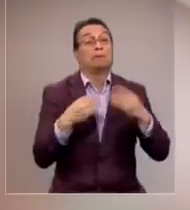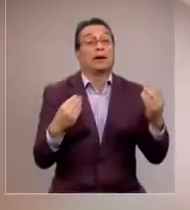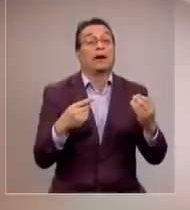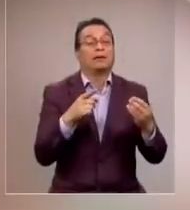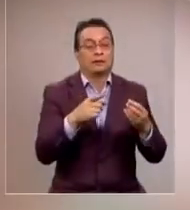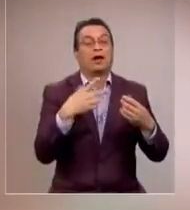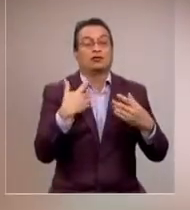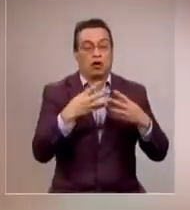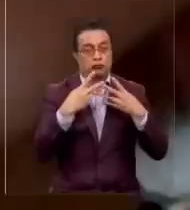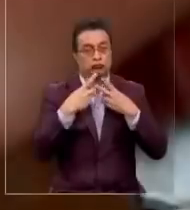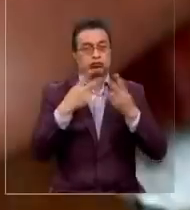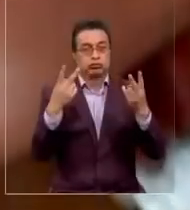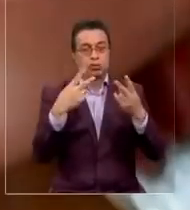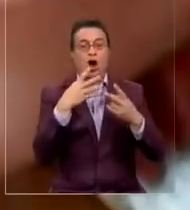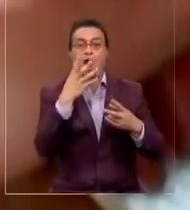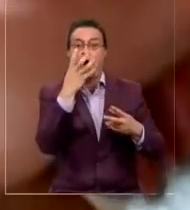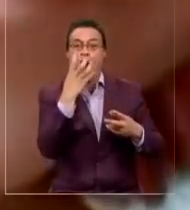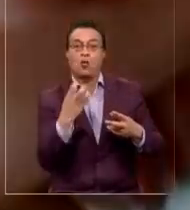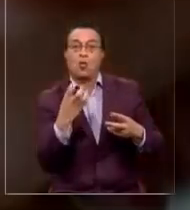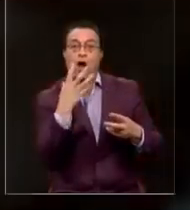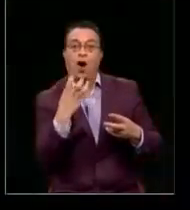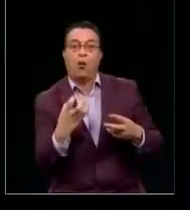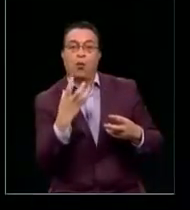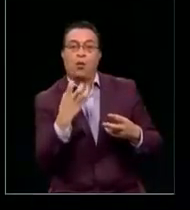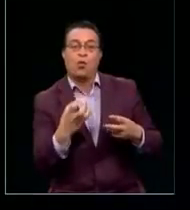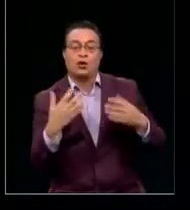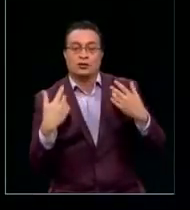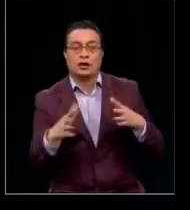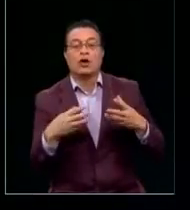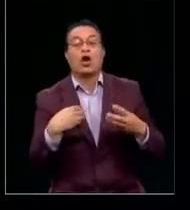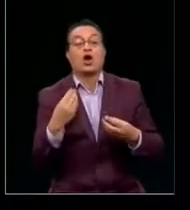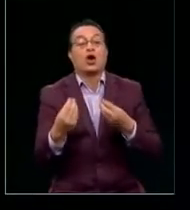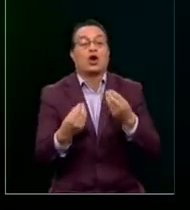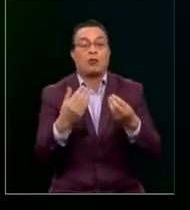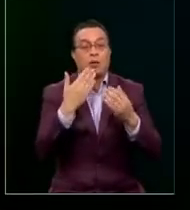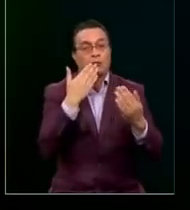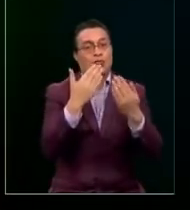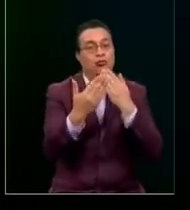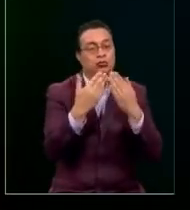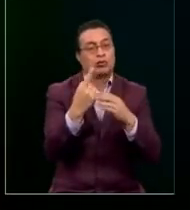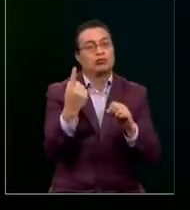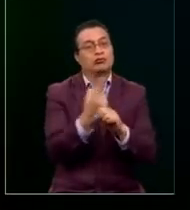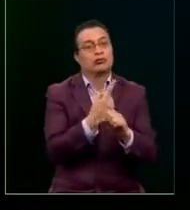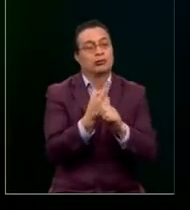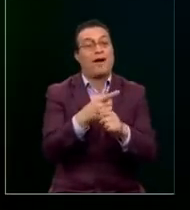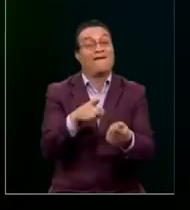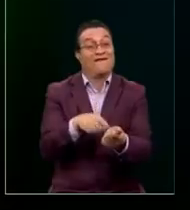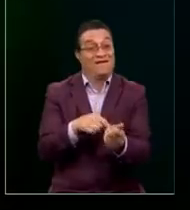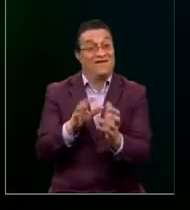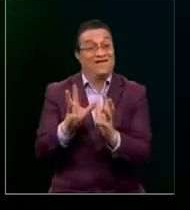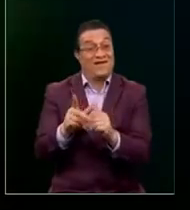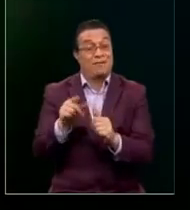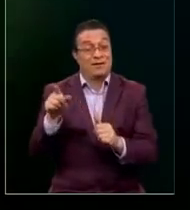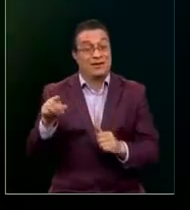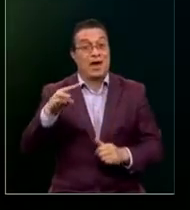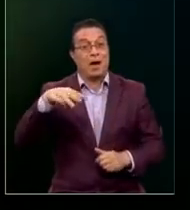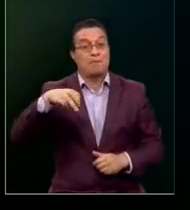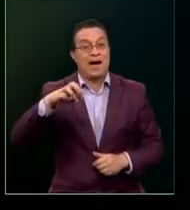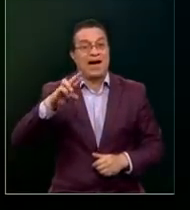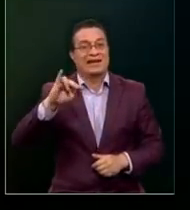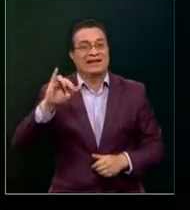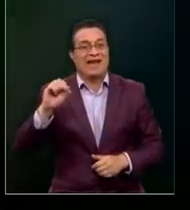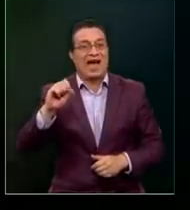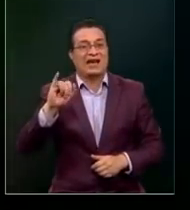se develaron audios respecto a cómo también habría generado algún tipo de diálogo y acercamiento con la familia de María Isabel